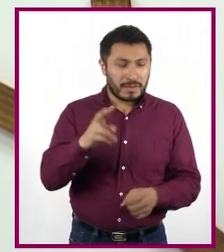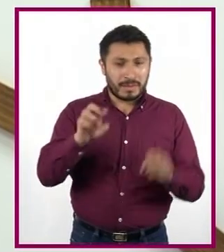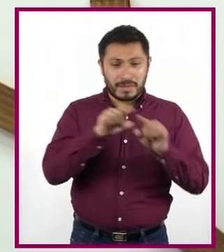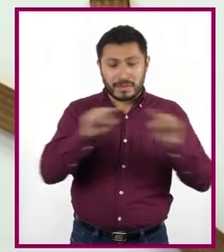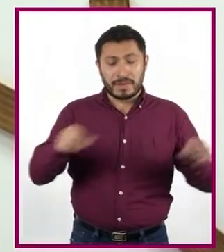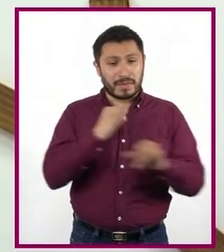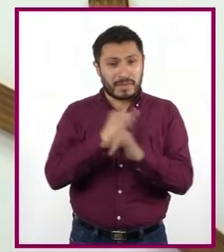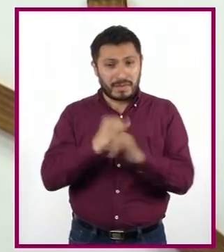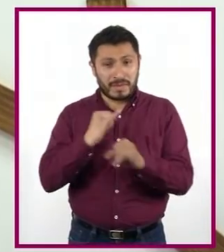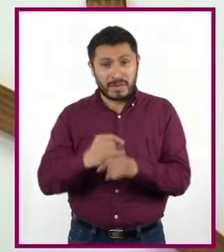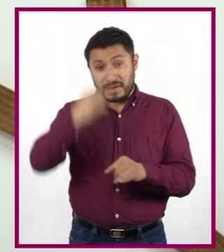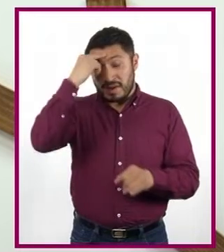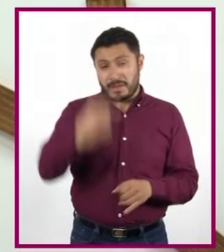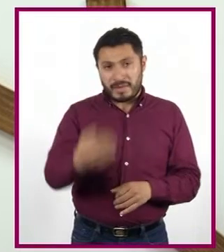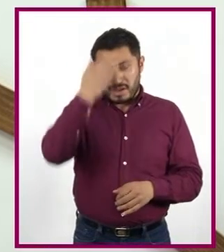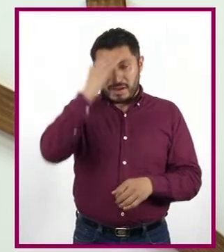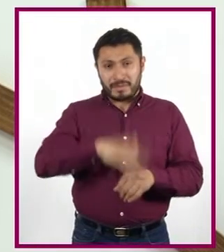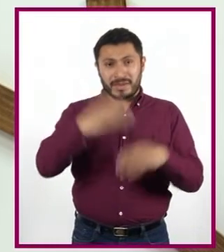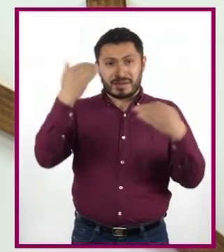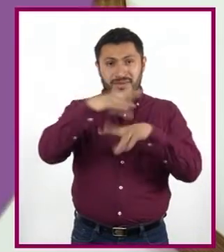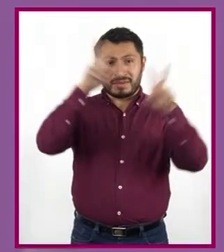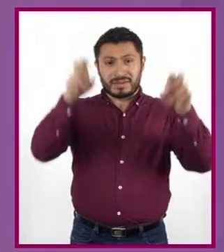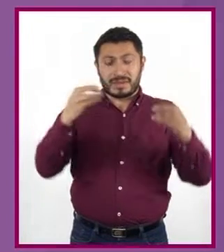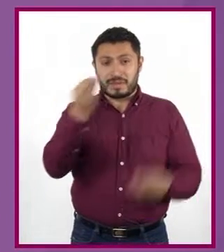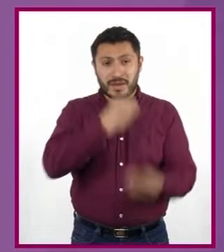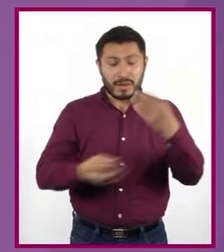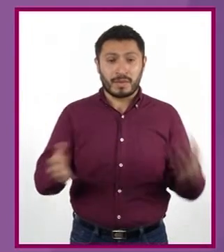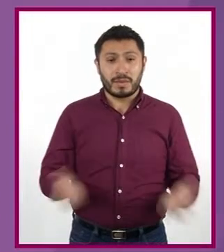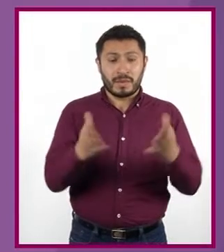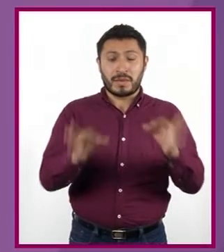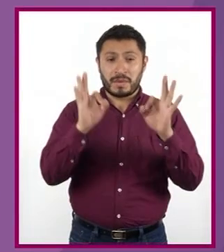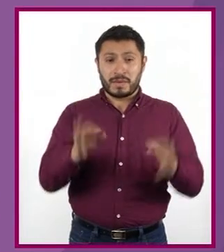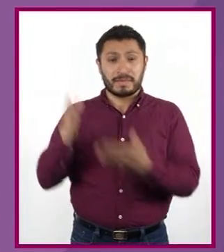podrán conocer más sobre el tema de la alimentación sostenible.